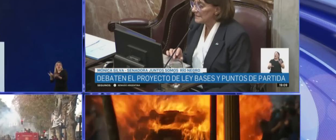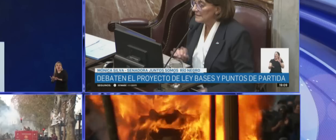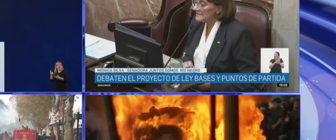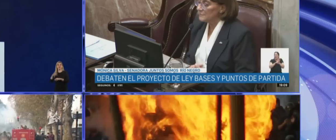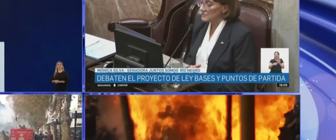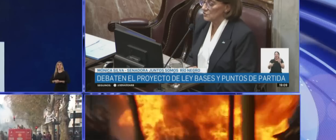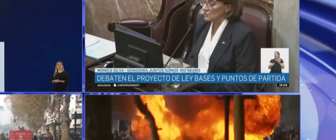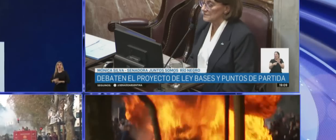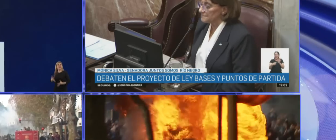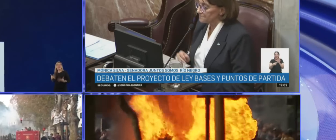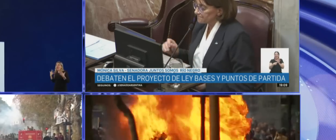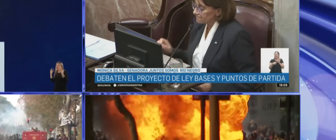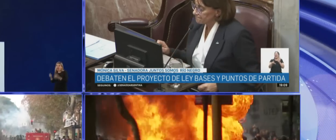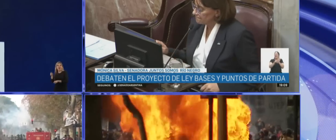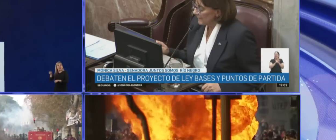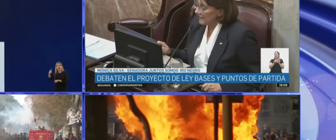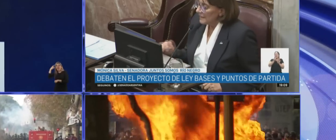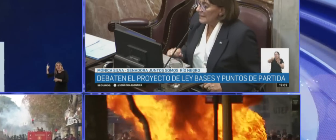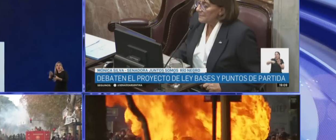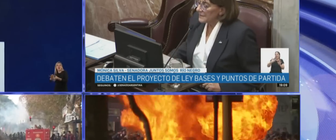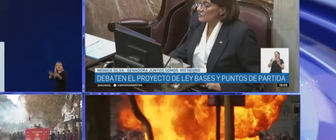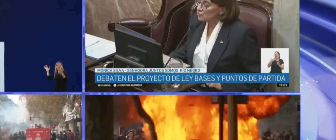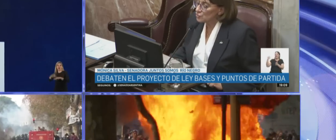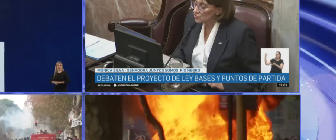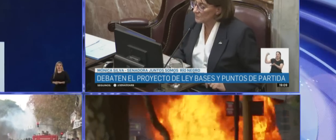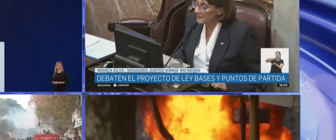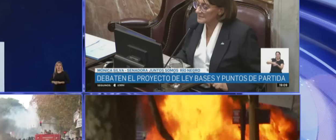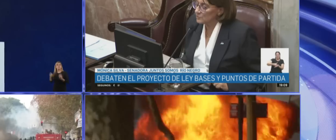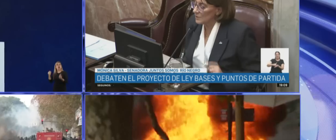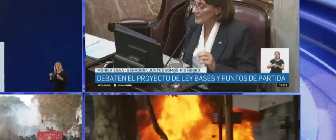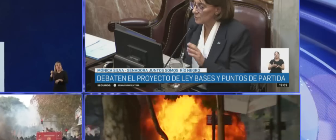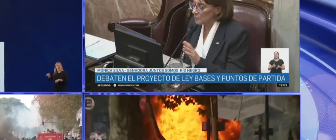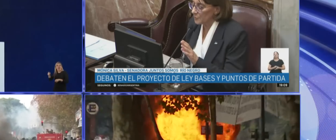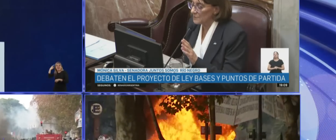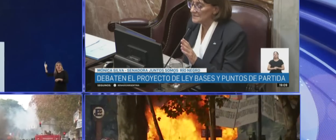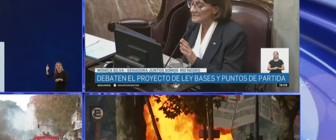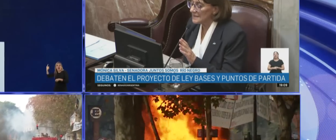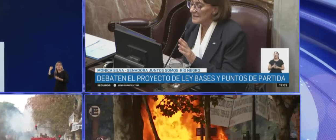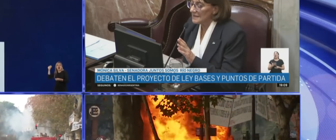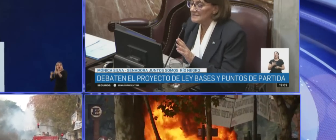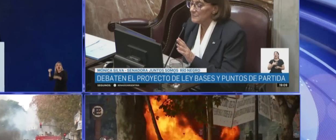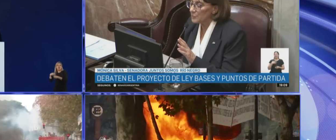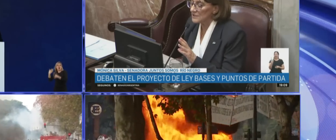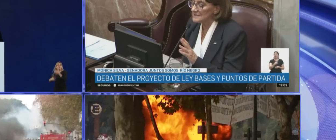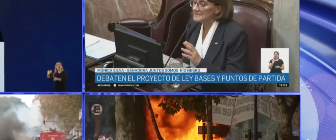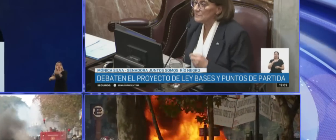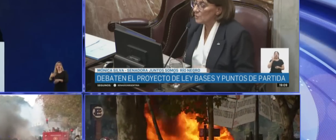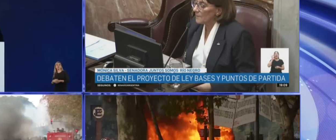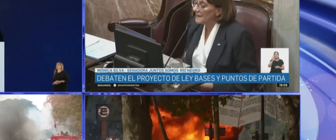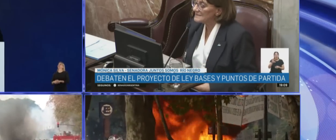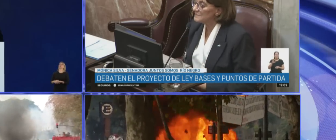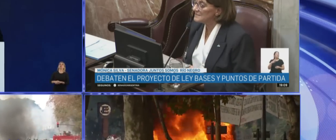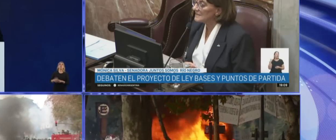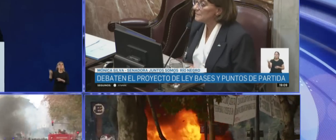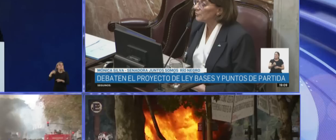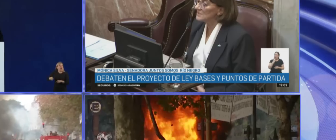y va a defender con uñas y dientes las ideas de la libertad, porque sabemos que en ellas está la fórmula para la prosperidad.